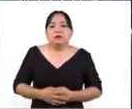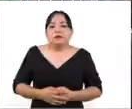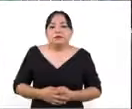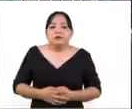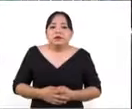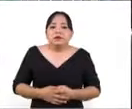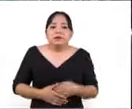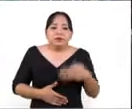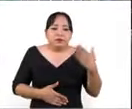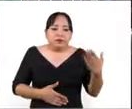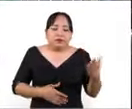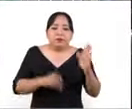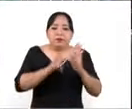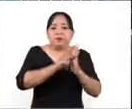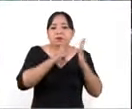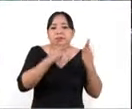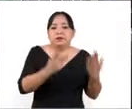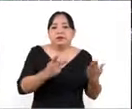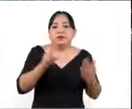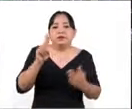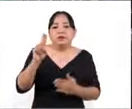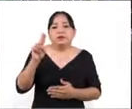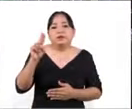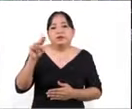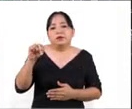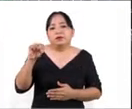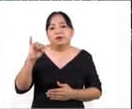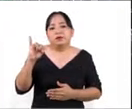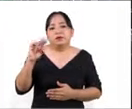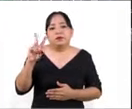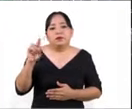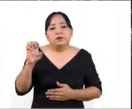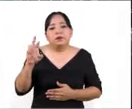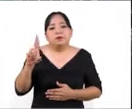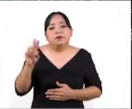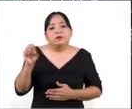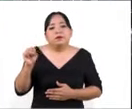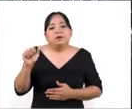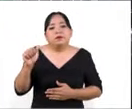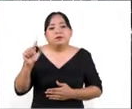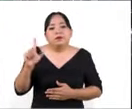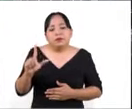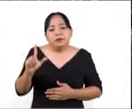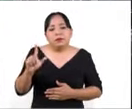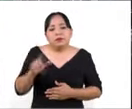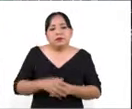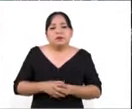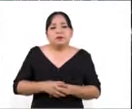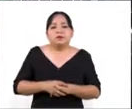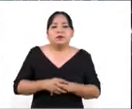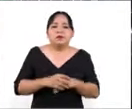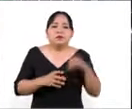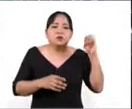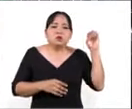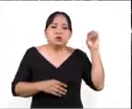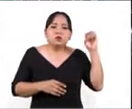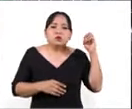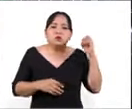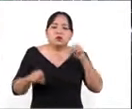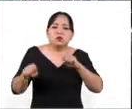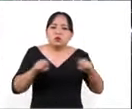del Universal. Hola, buenos días a todos. Preguntarles el número de altavoces que no funcionó, ¿cuál